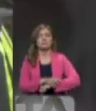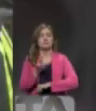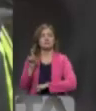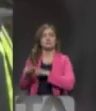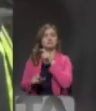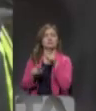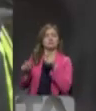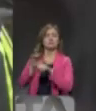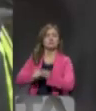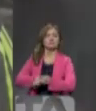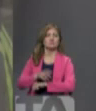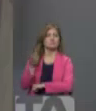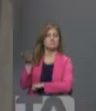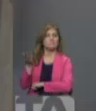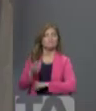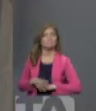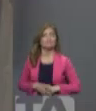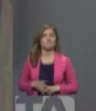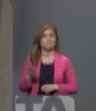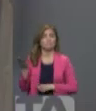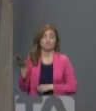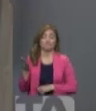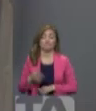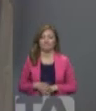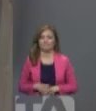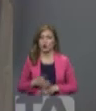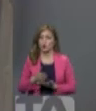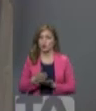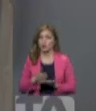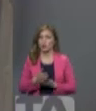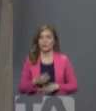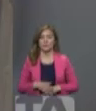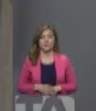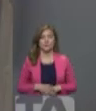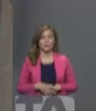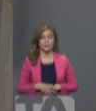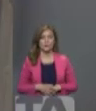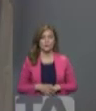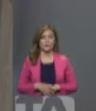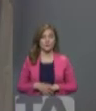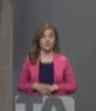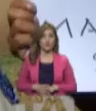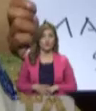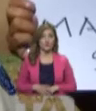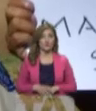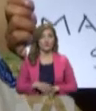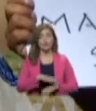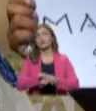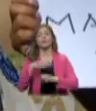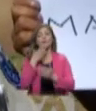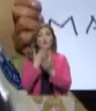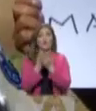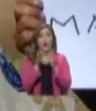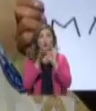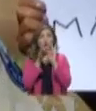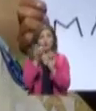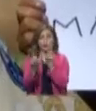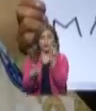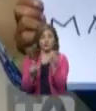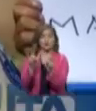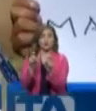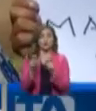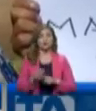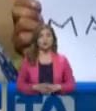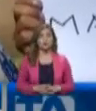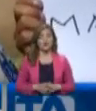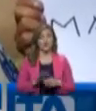estas personas fueron detenidas, quienes portaban un arma blanca. Tuvimos unos detenidos aquí que justamente gracias a la colaboración de la ciudadanía a